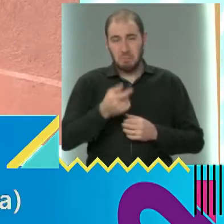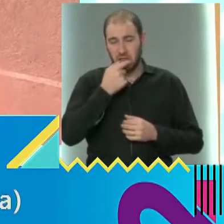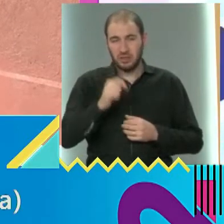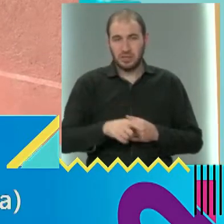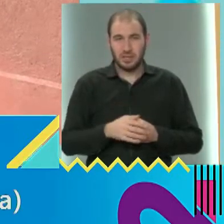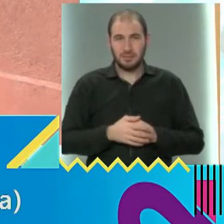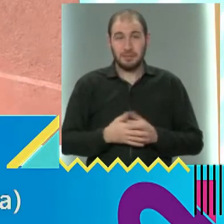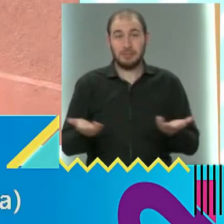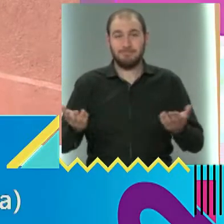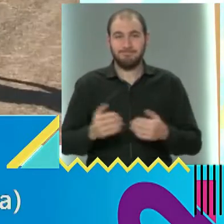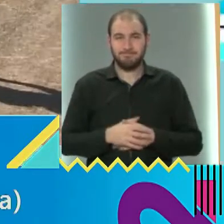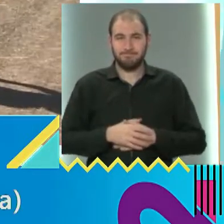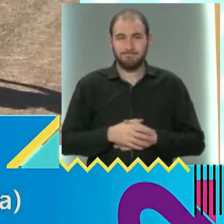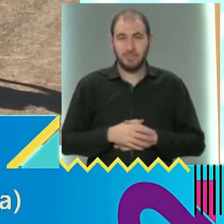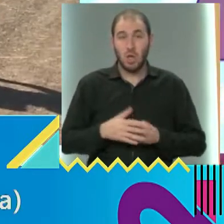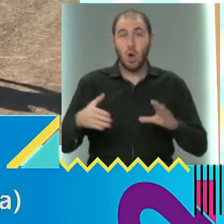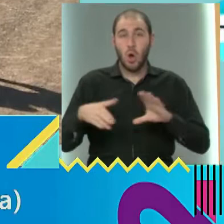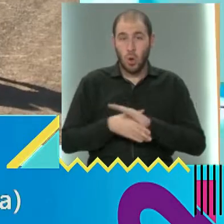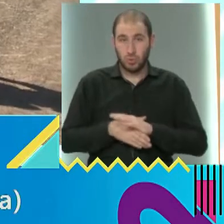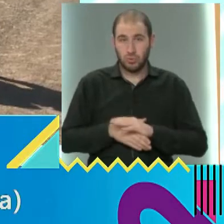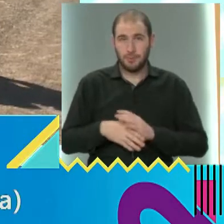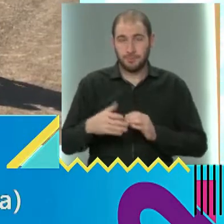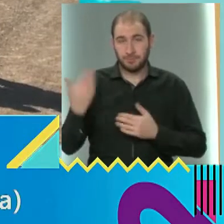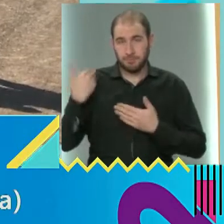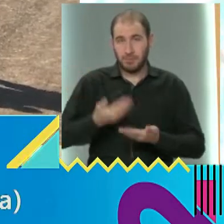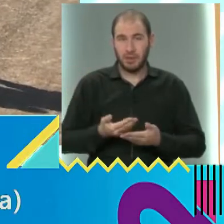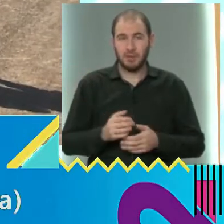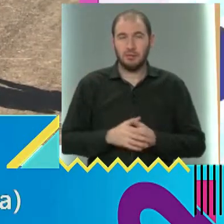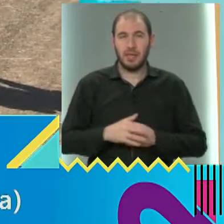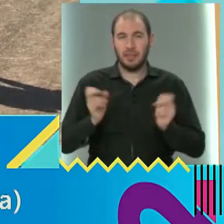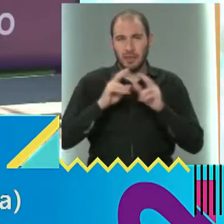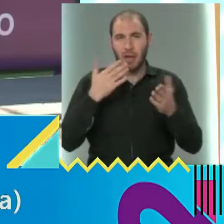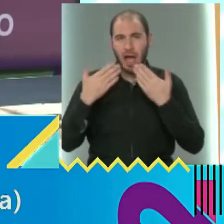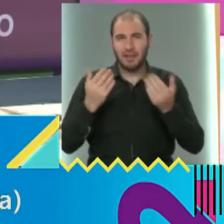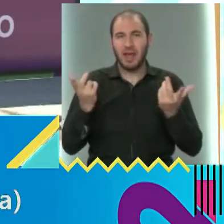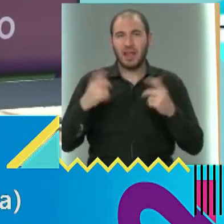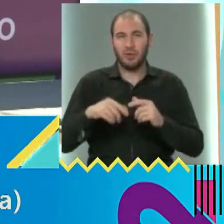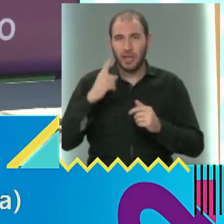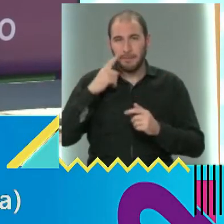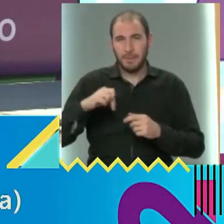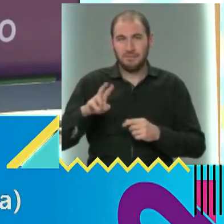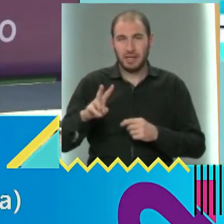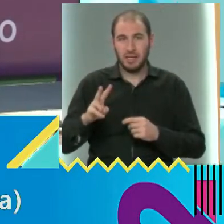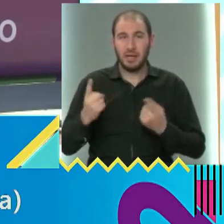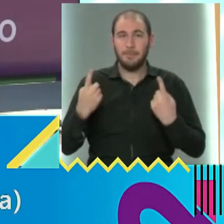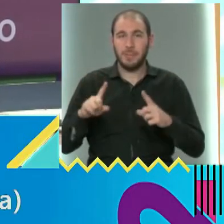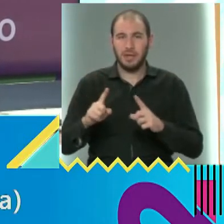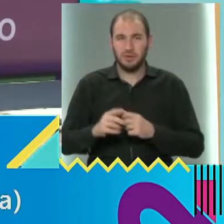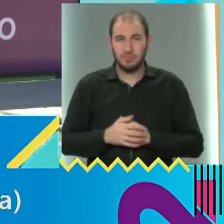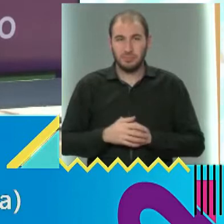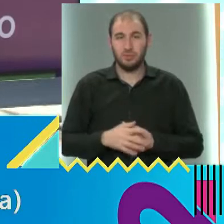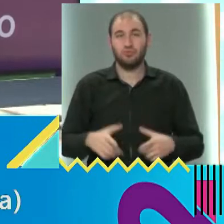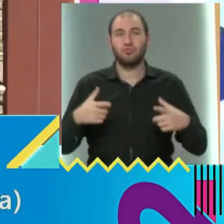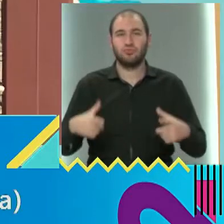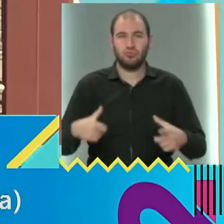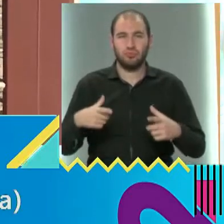¿no? Y bueno, y justamente recientemente hemos estado tratando este tema en una reunión en el IPB, pero por